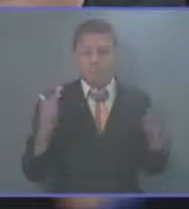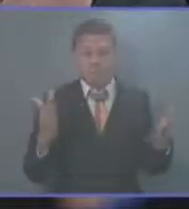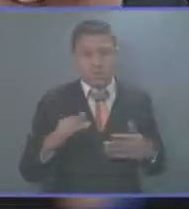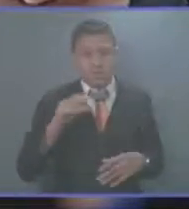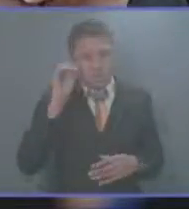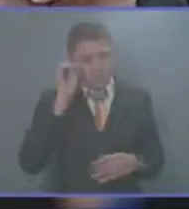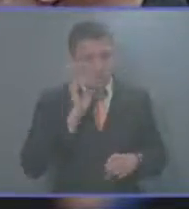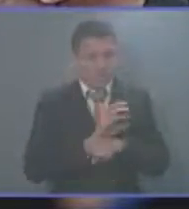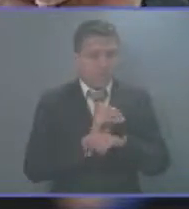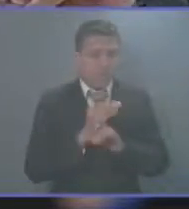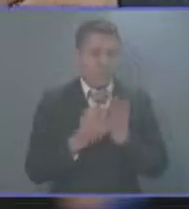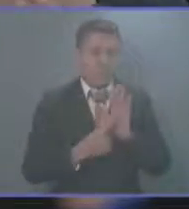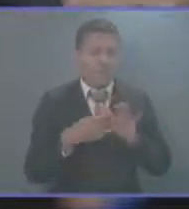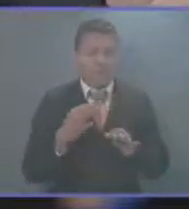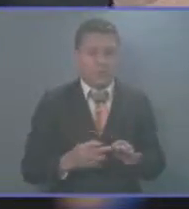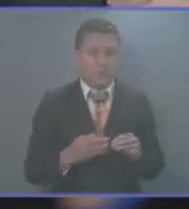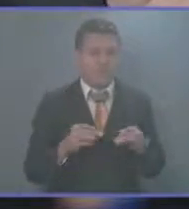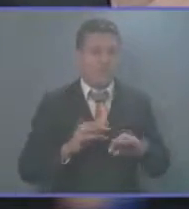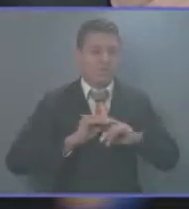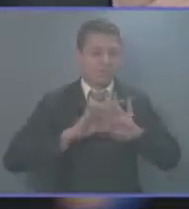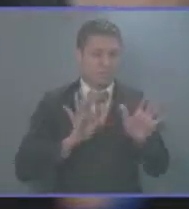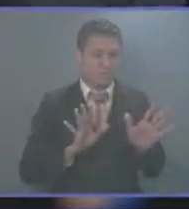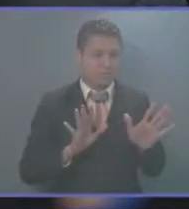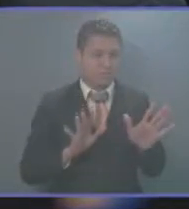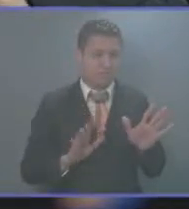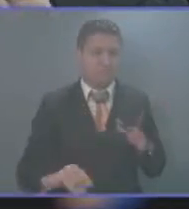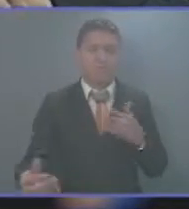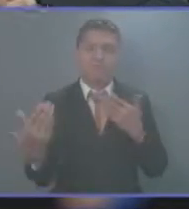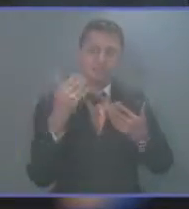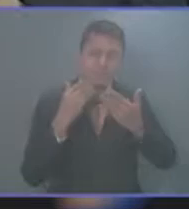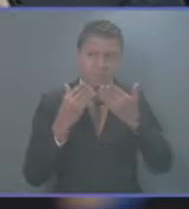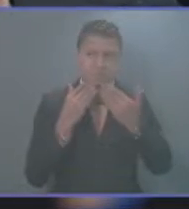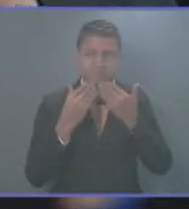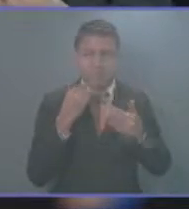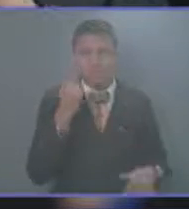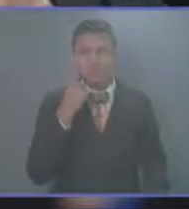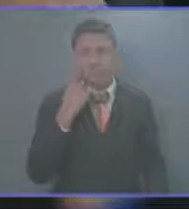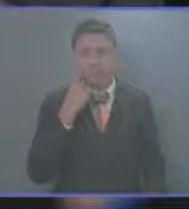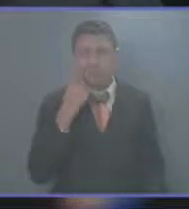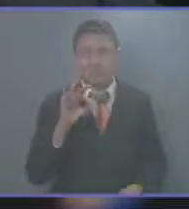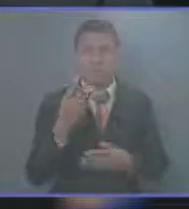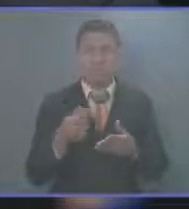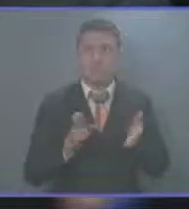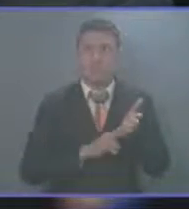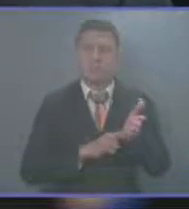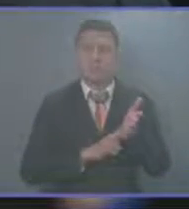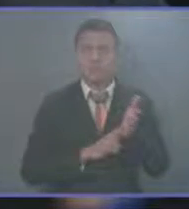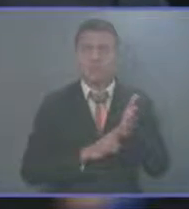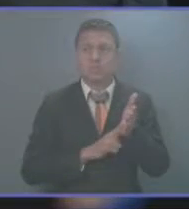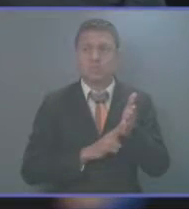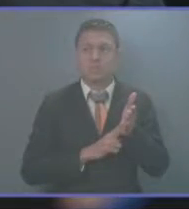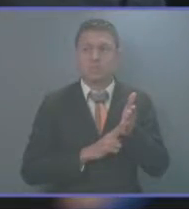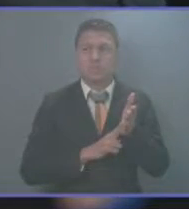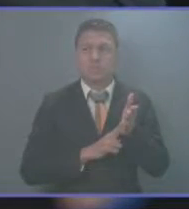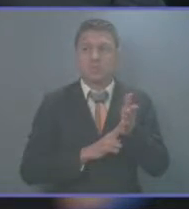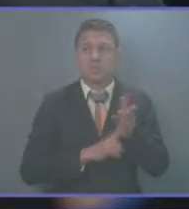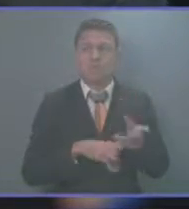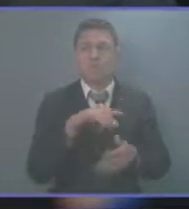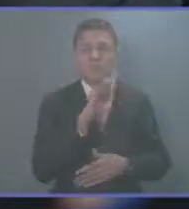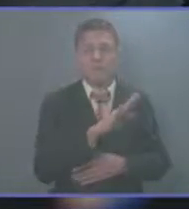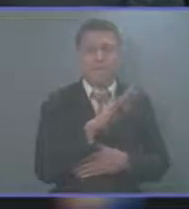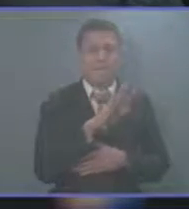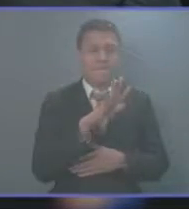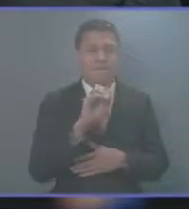observaciones pertinentes. Por supuesto, dijimos dónde van a contratar justamente a